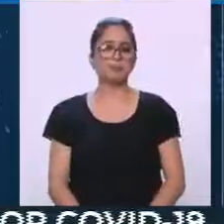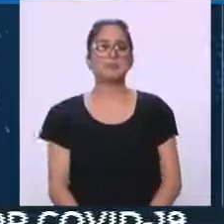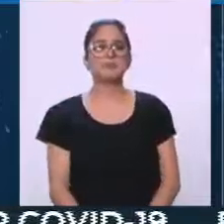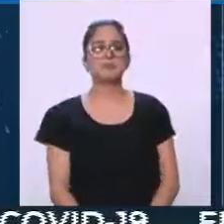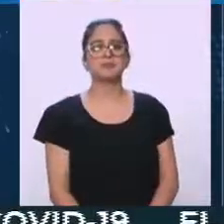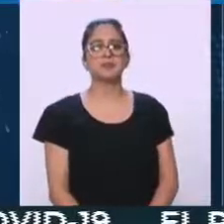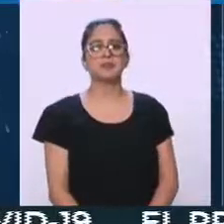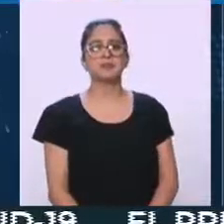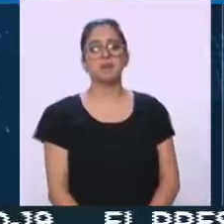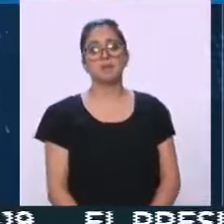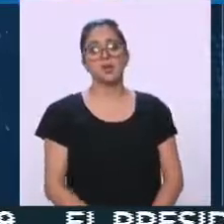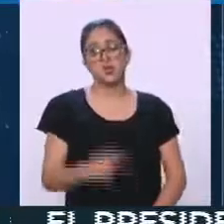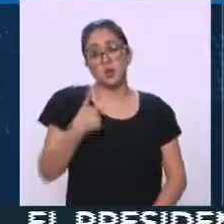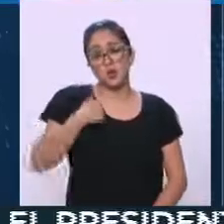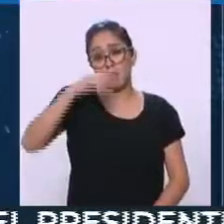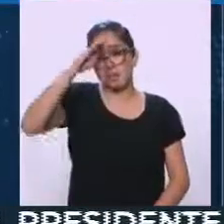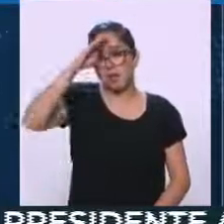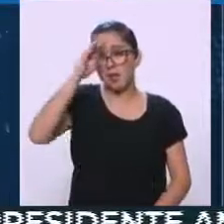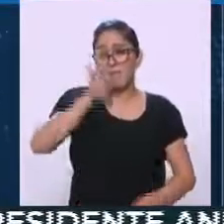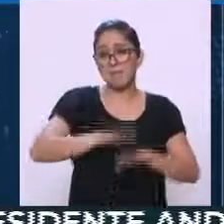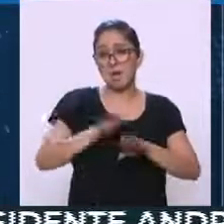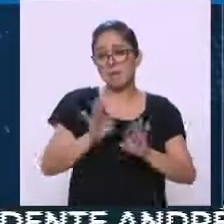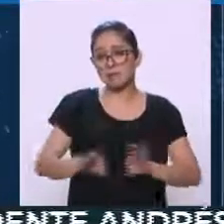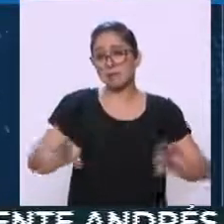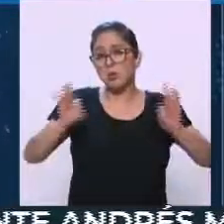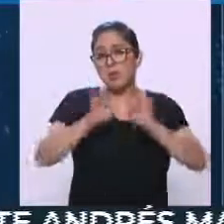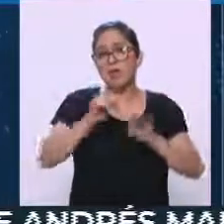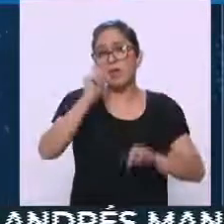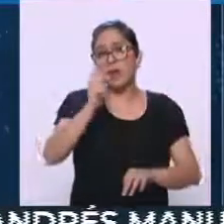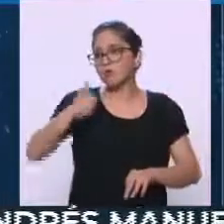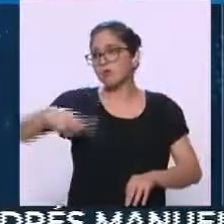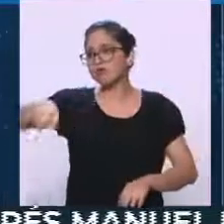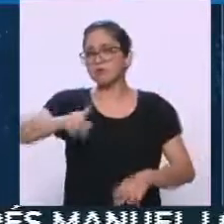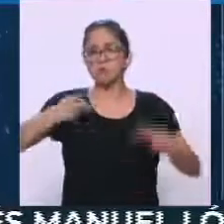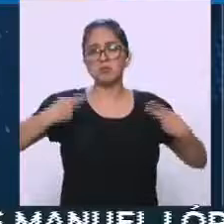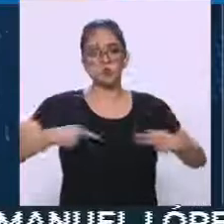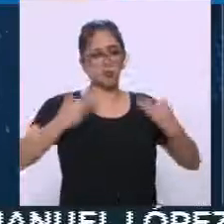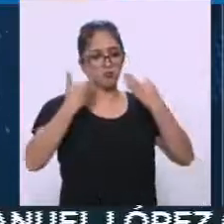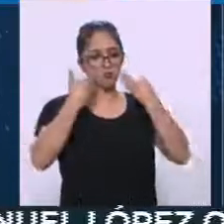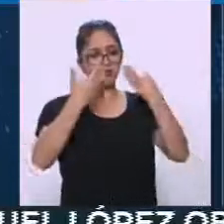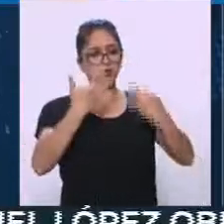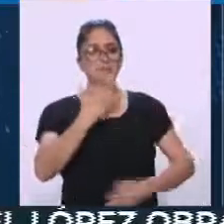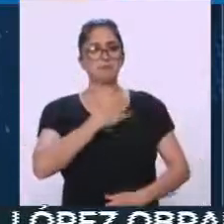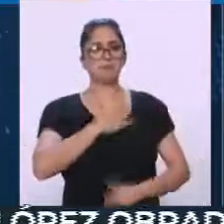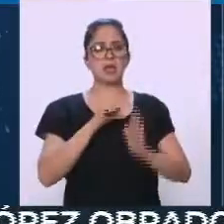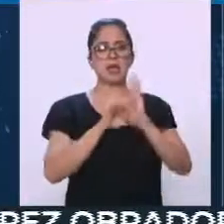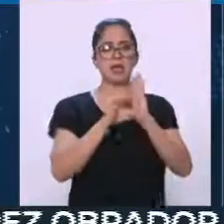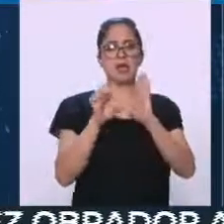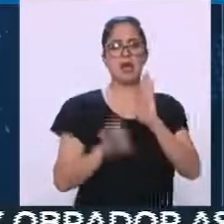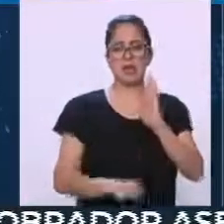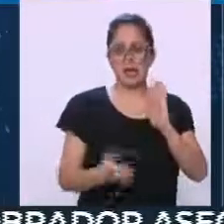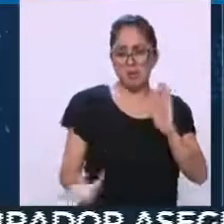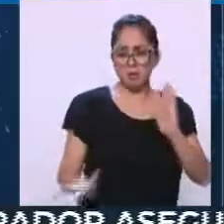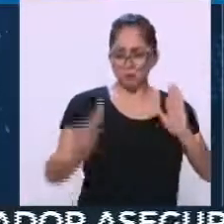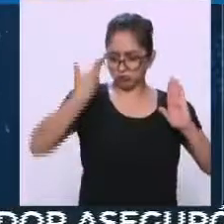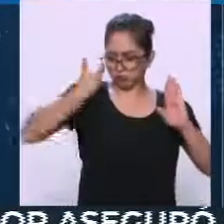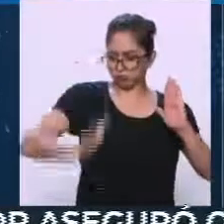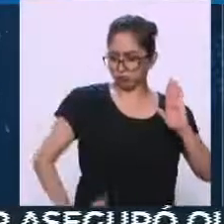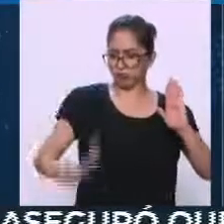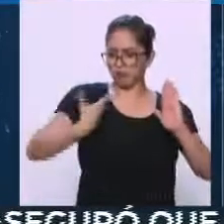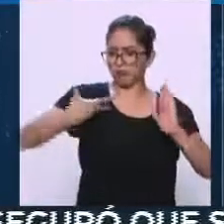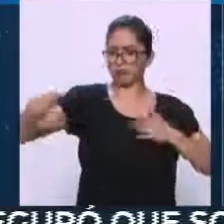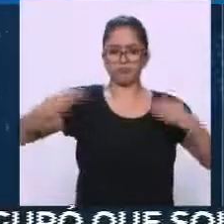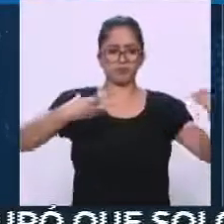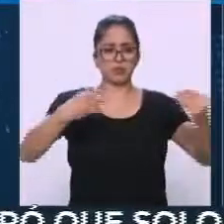poderoso predicar con el ejemplo, ¿no? Como dice Víctor, muchos de estos estados que están levantando el grito al cielo ni siquiera cumplen los estándares